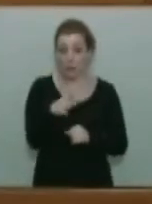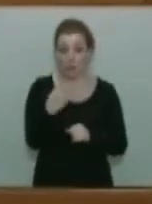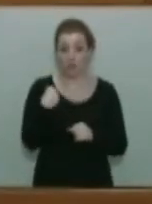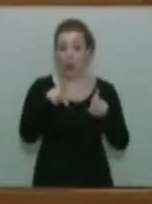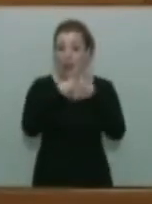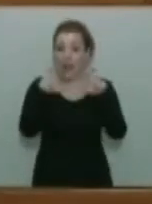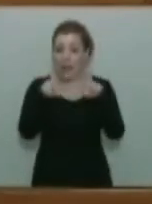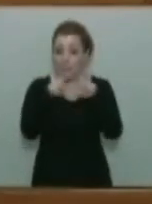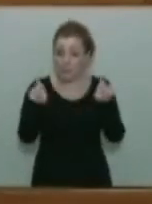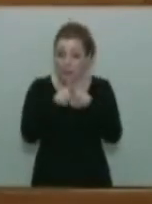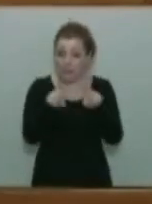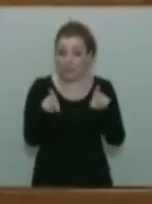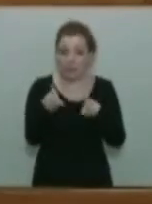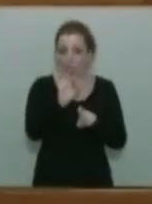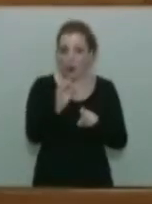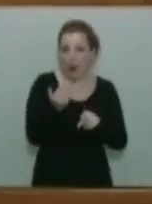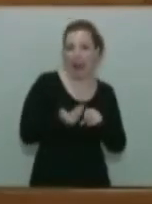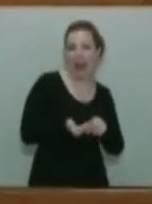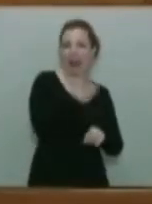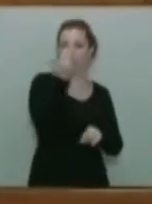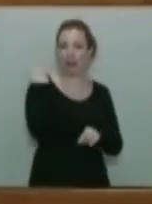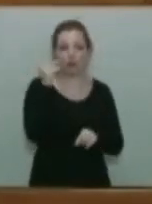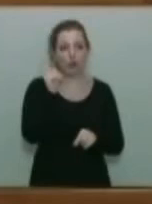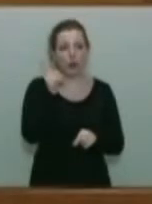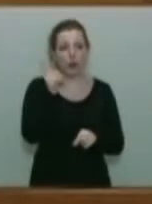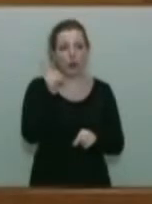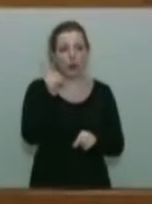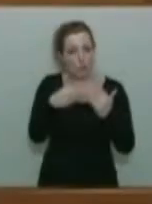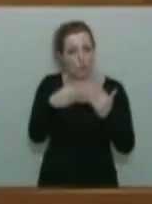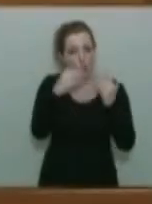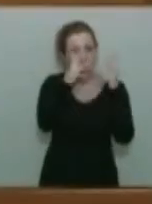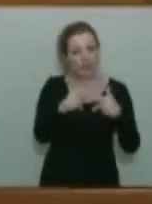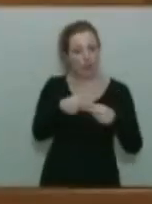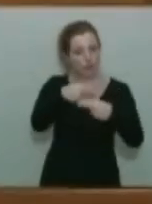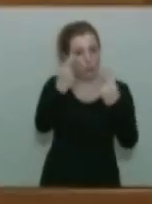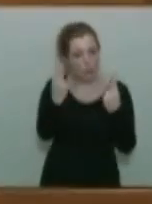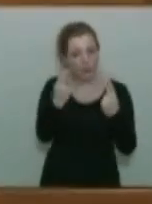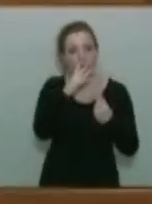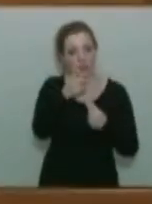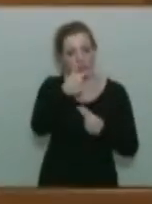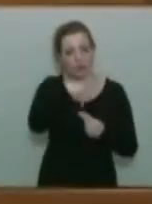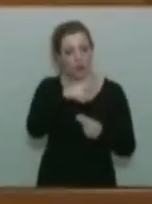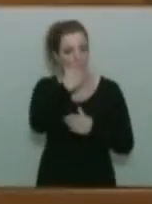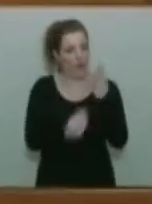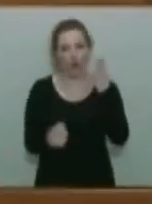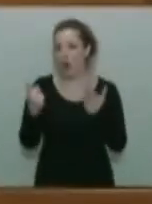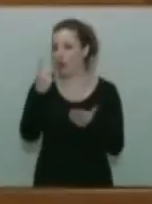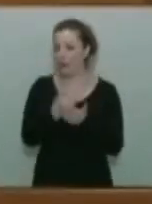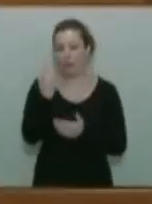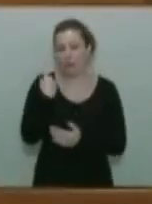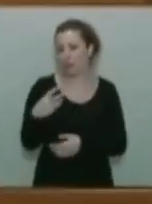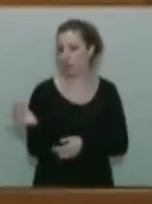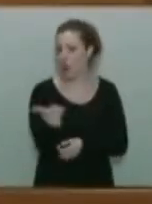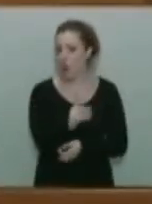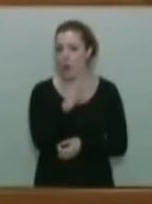empresas, no como el anterior, que era simplemente contratar por las administraciones públicas. Entonces, no volvamos a caer en el mismo error, porque los que generan empleo, y eso